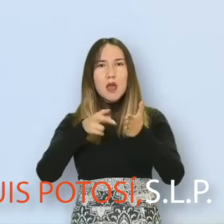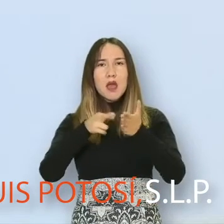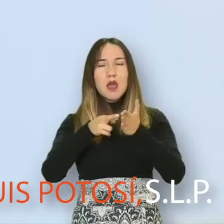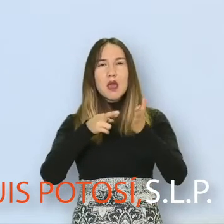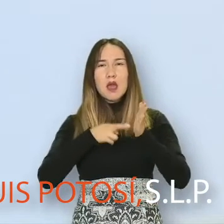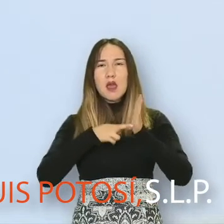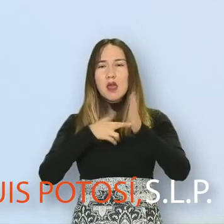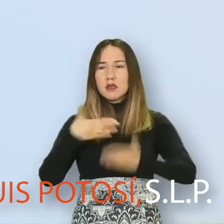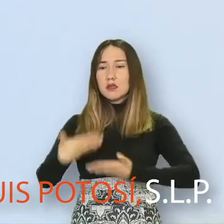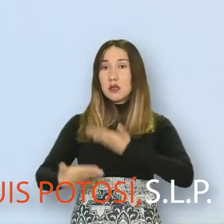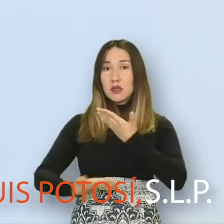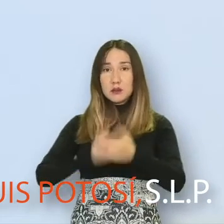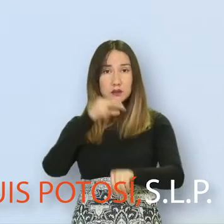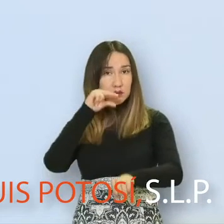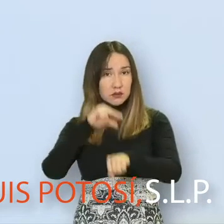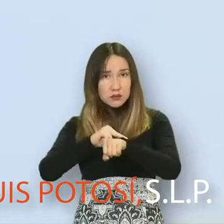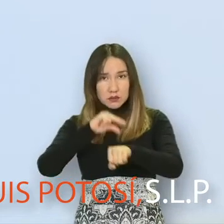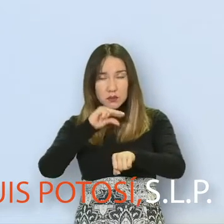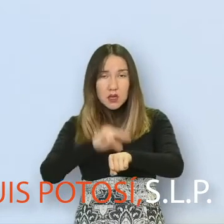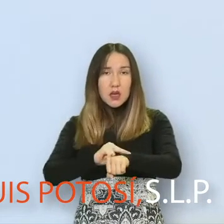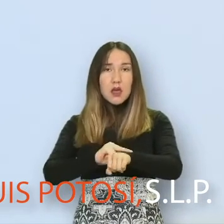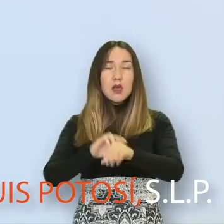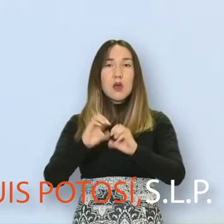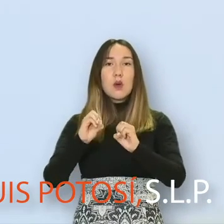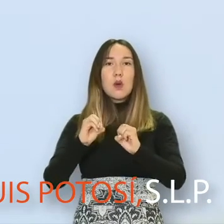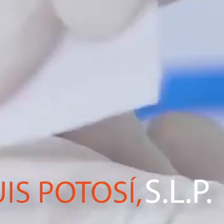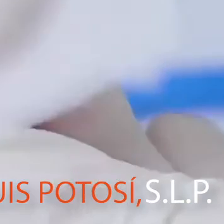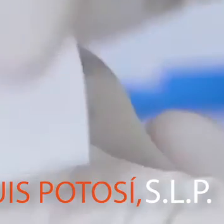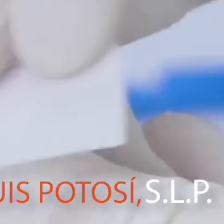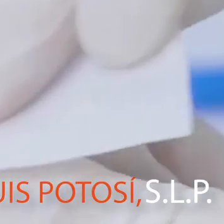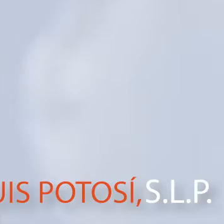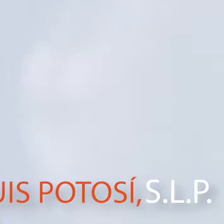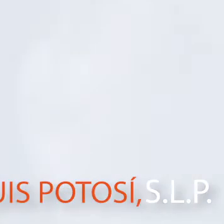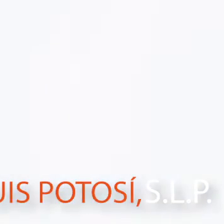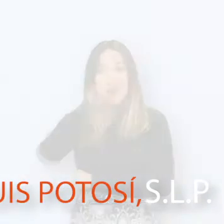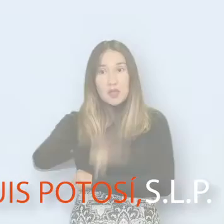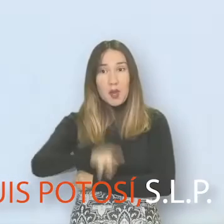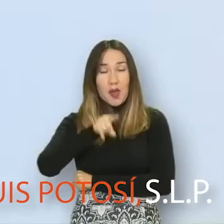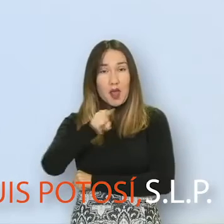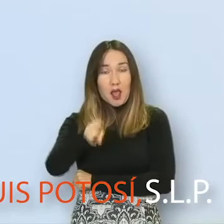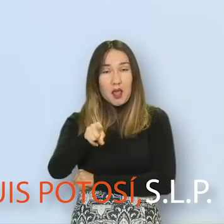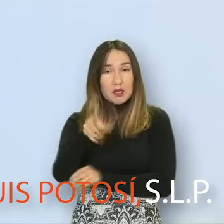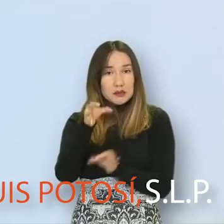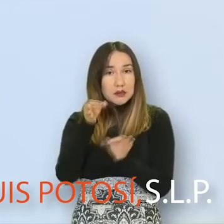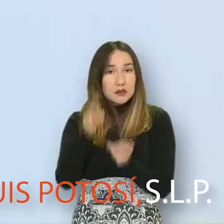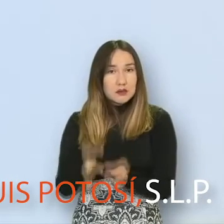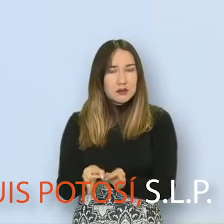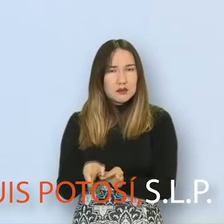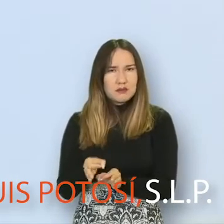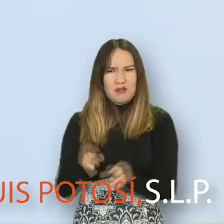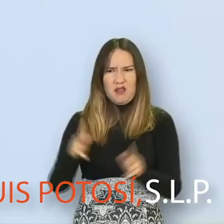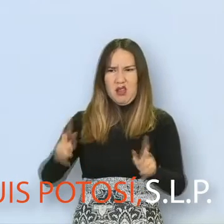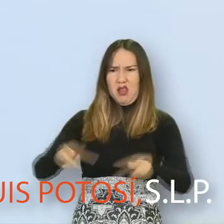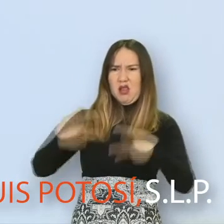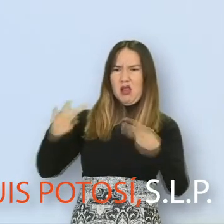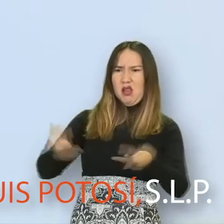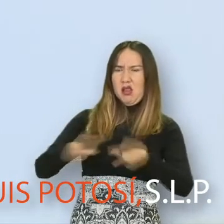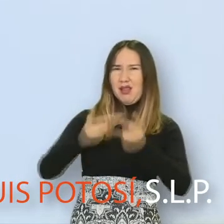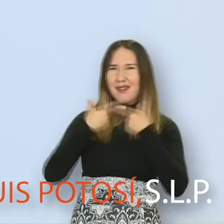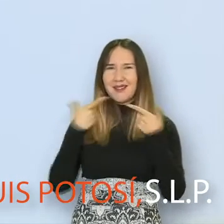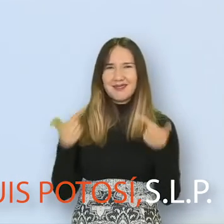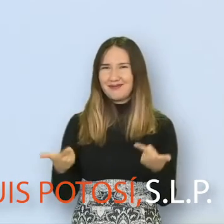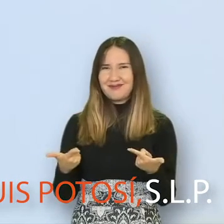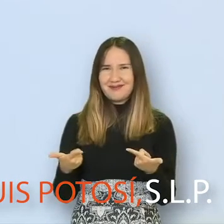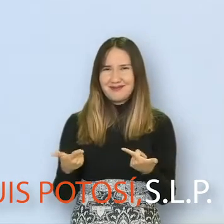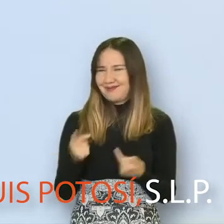para que busque los establecimientos autorizados y avalados por los servicios médicos. No está a la libre venta o a